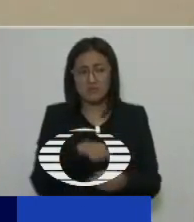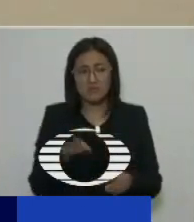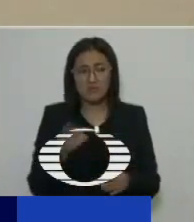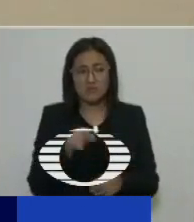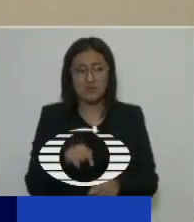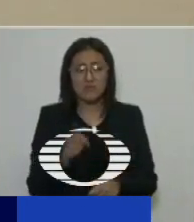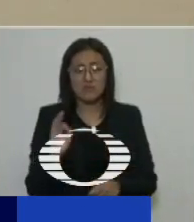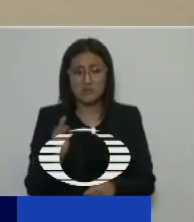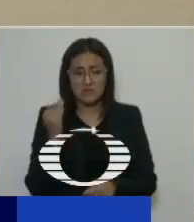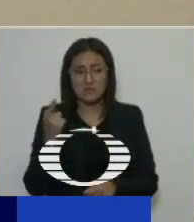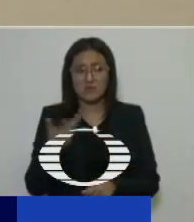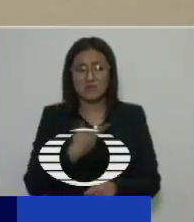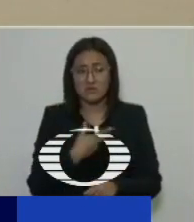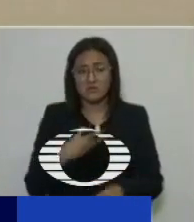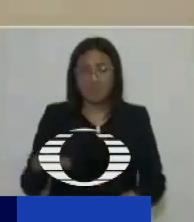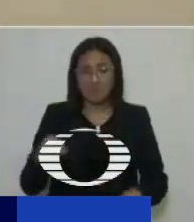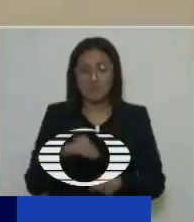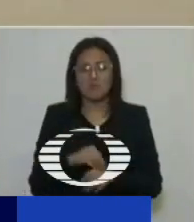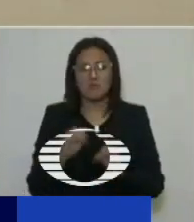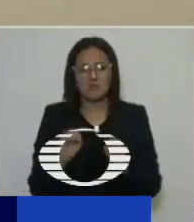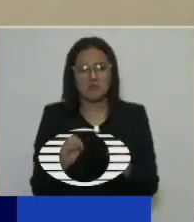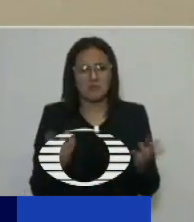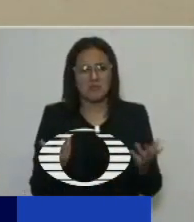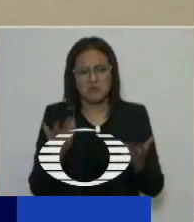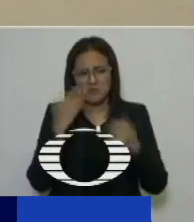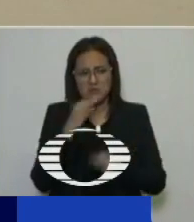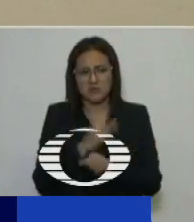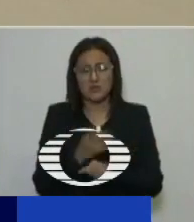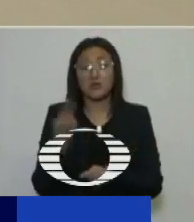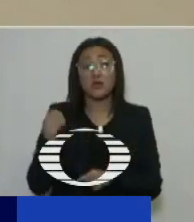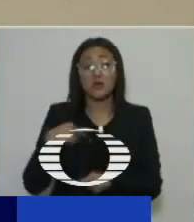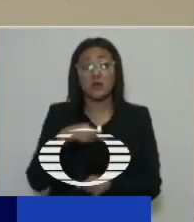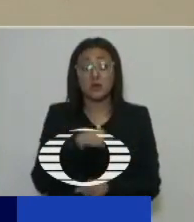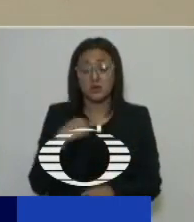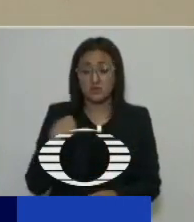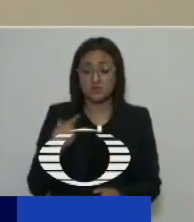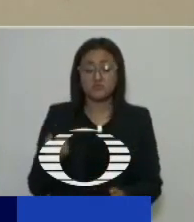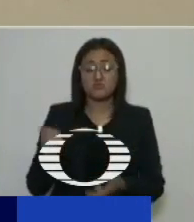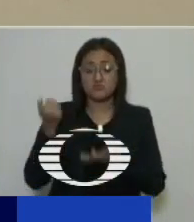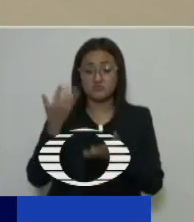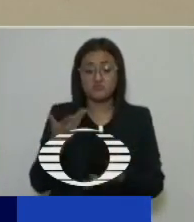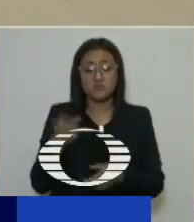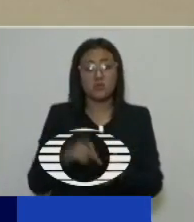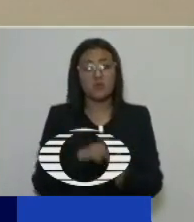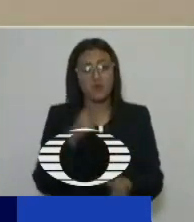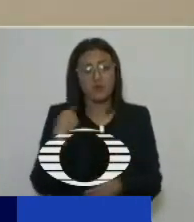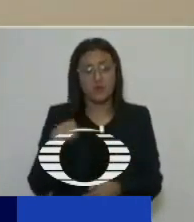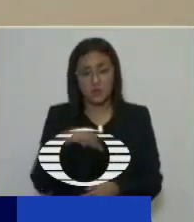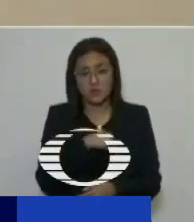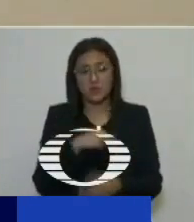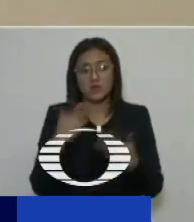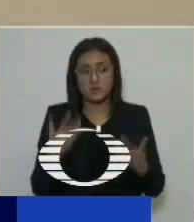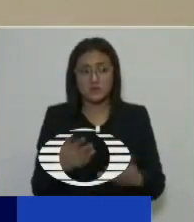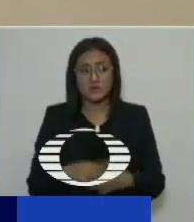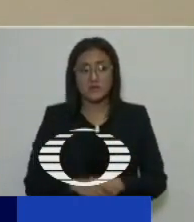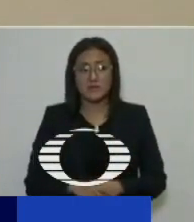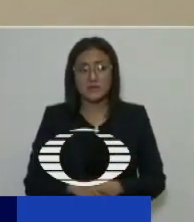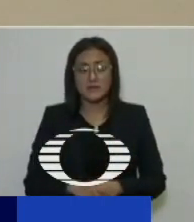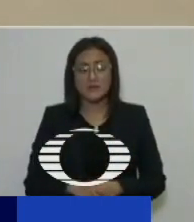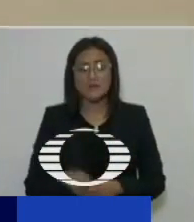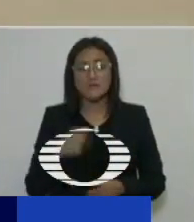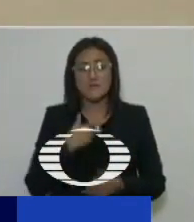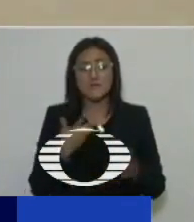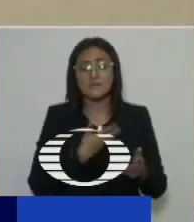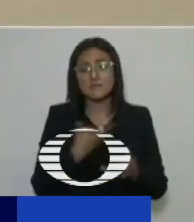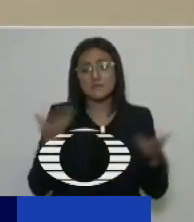es la federación la que los pone. No, aquí somos nosotros, otra vez nosotros, ¿sí?, los que